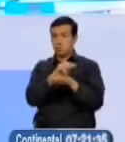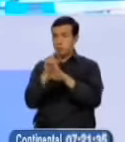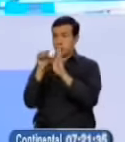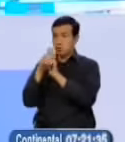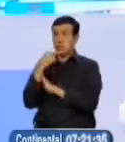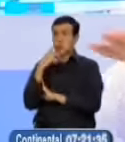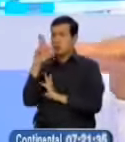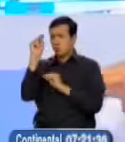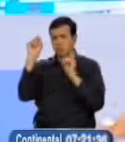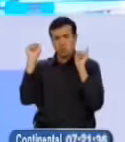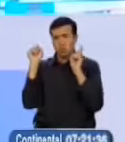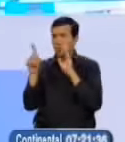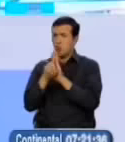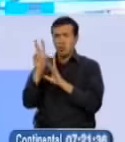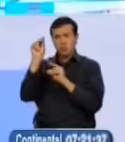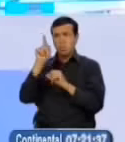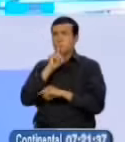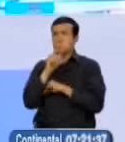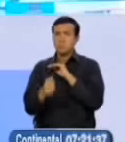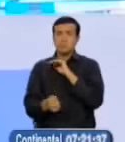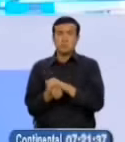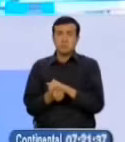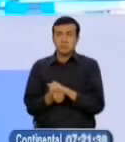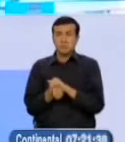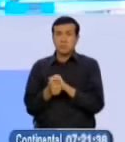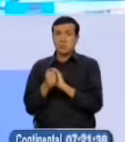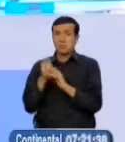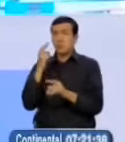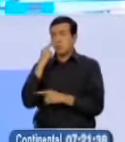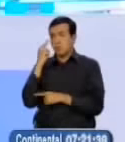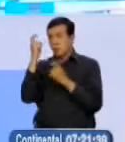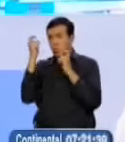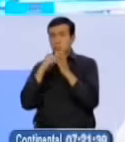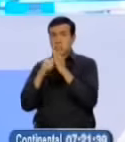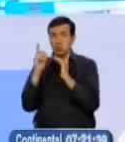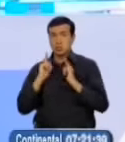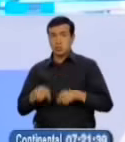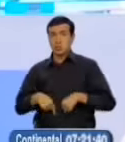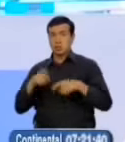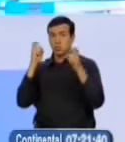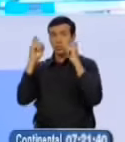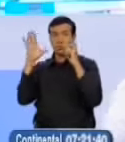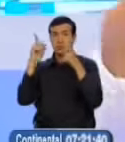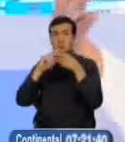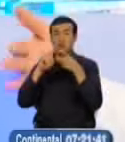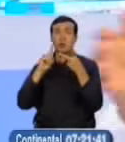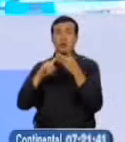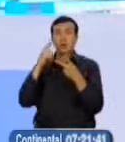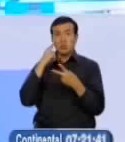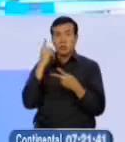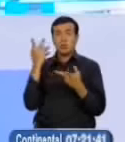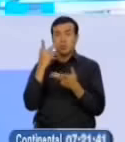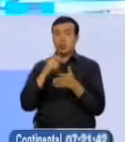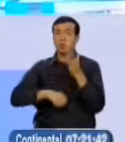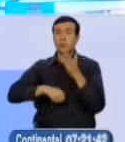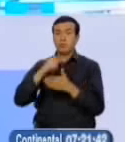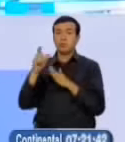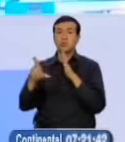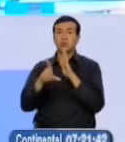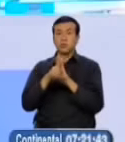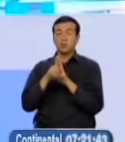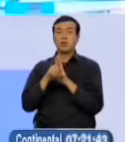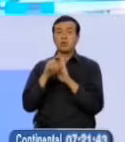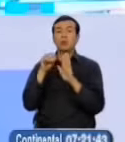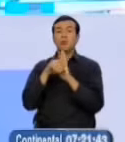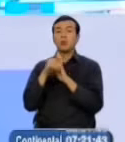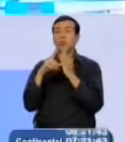este sector volaba por debajo del radar. No era controlado ni por el Ministerio de Salud Pública ni por la super de banco en este momento y con la aprobación del Código Monetario